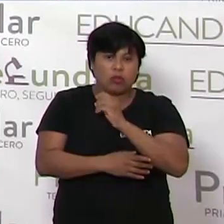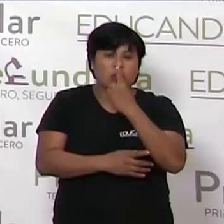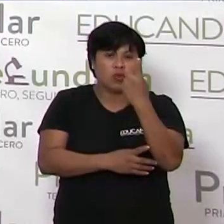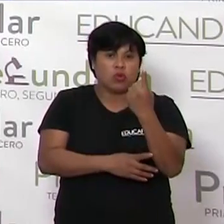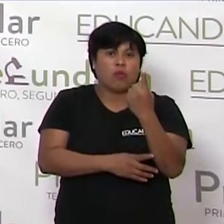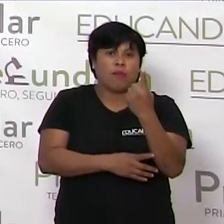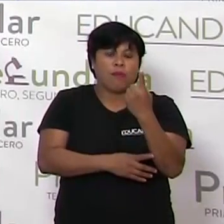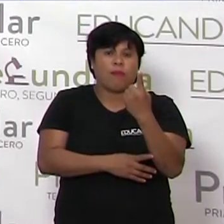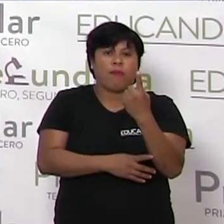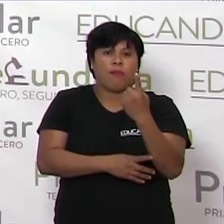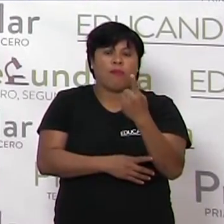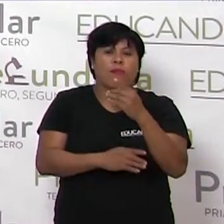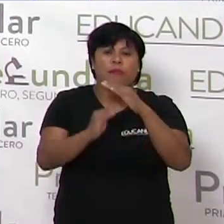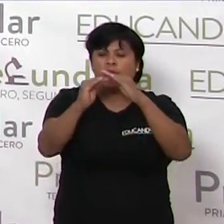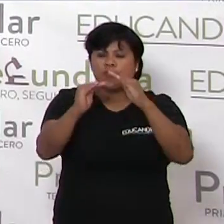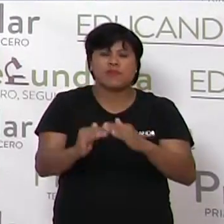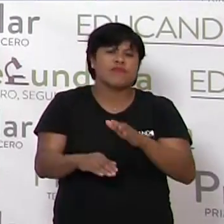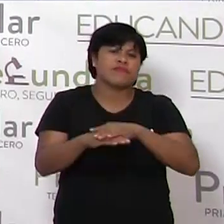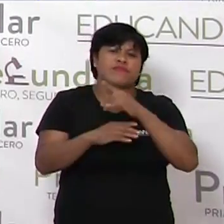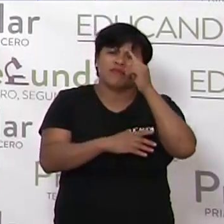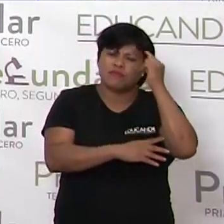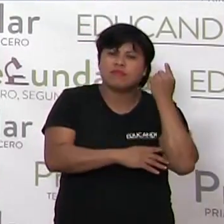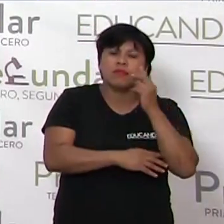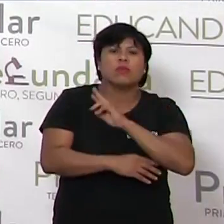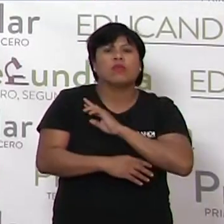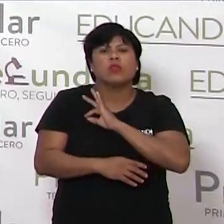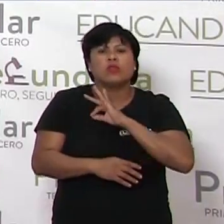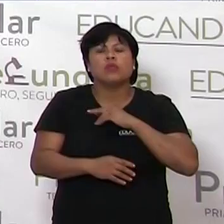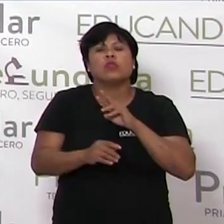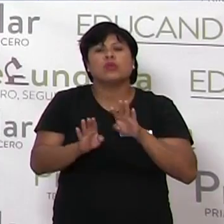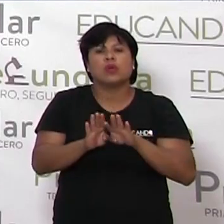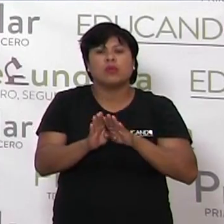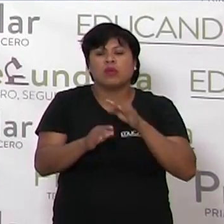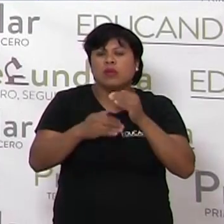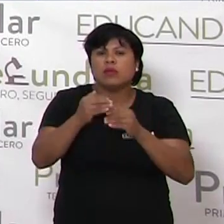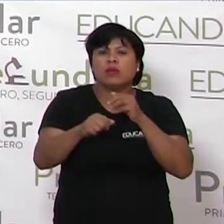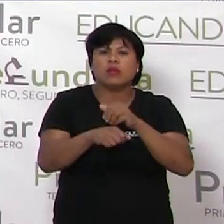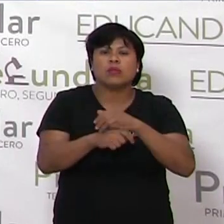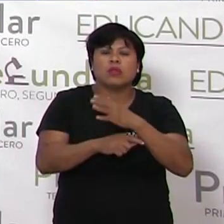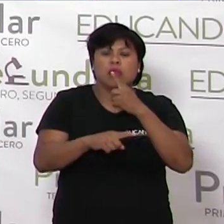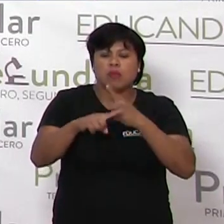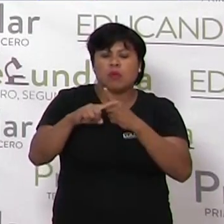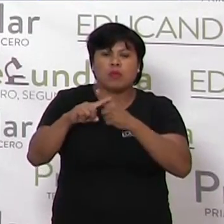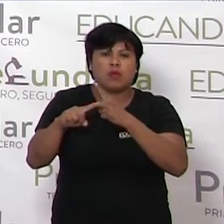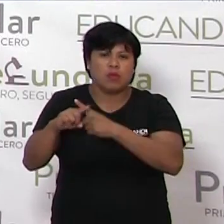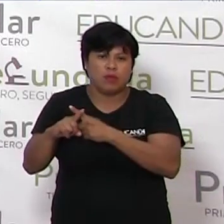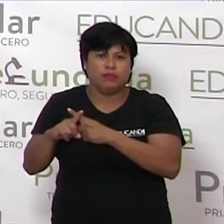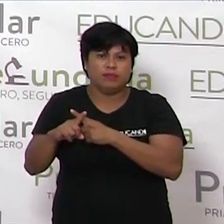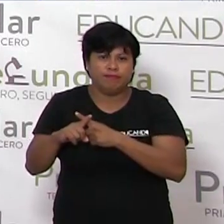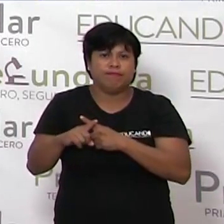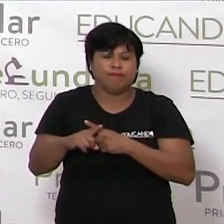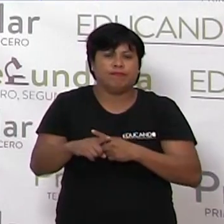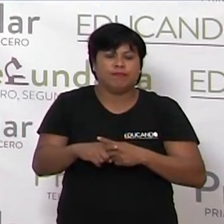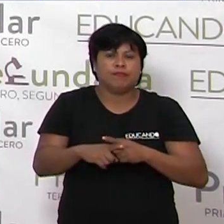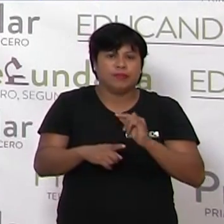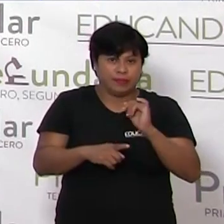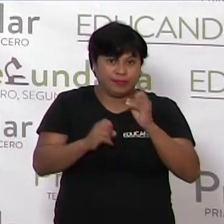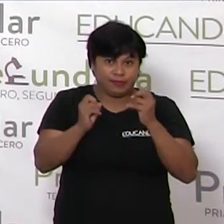2 helados, cuánto cuesta uno, lo demás es muy fácil. Podemos nada más establecer el algoritmo de la